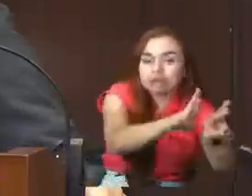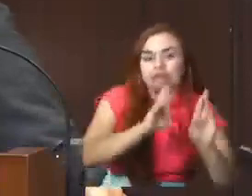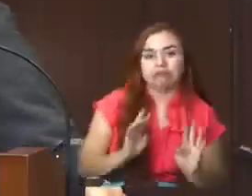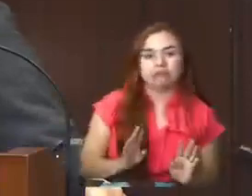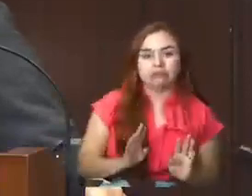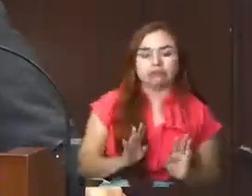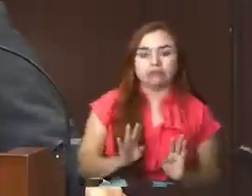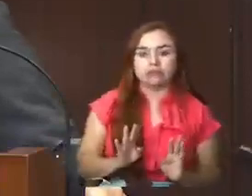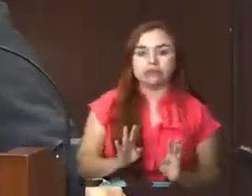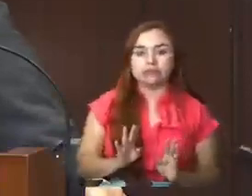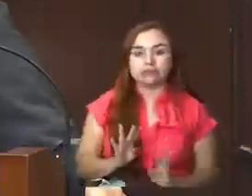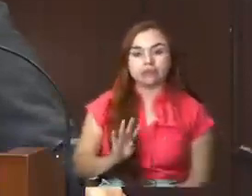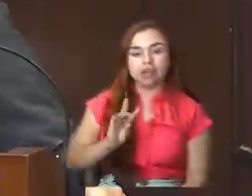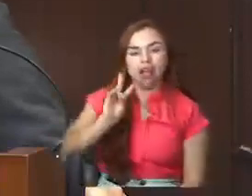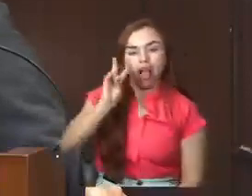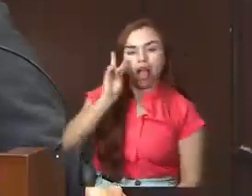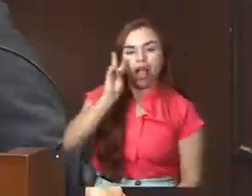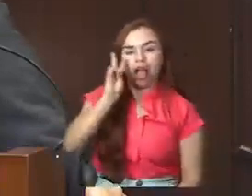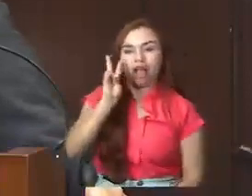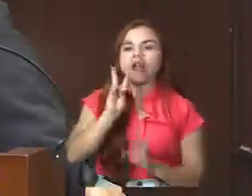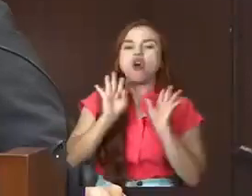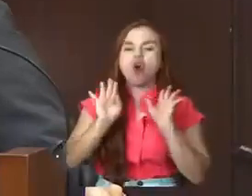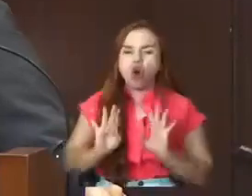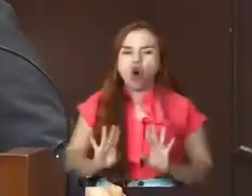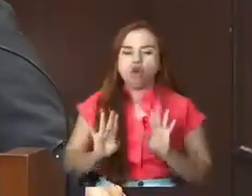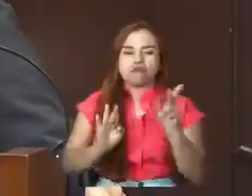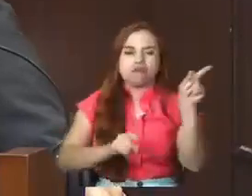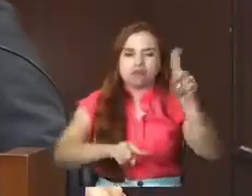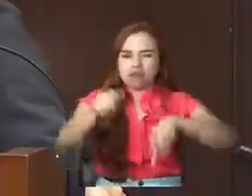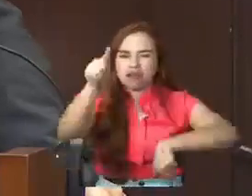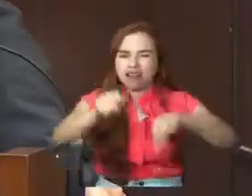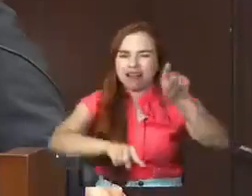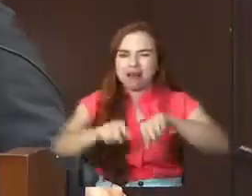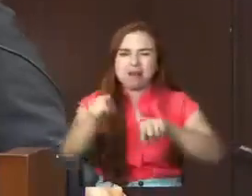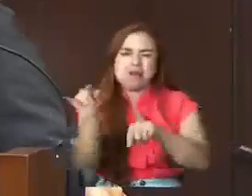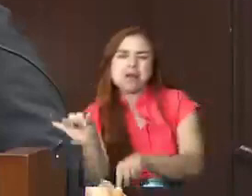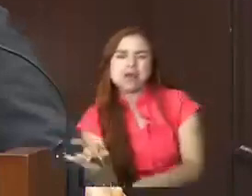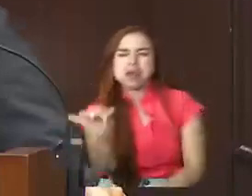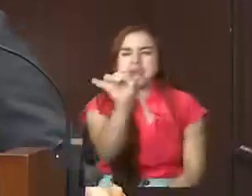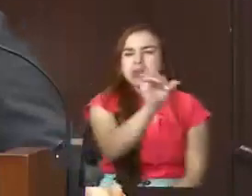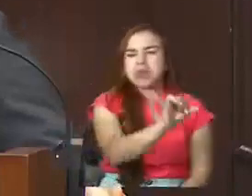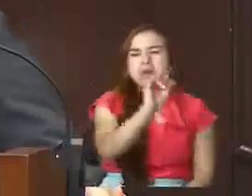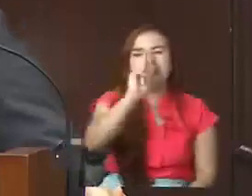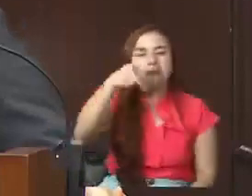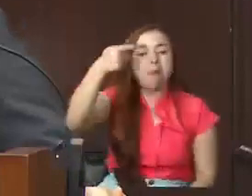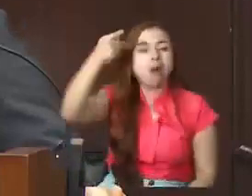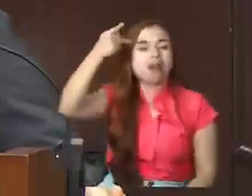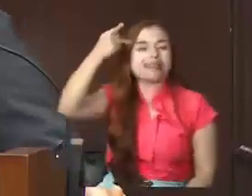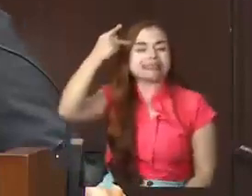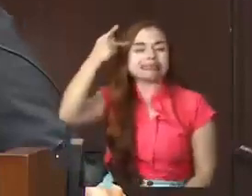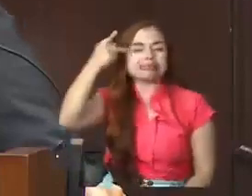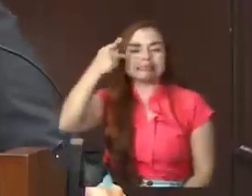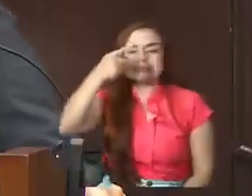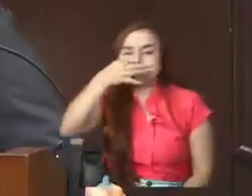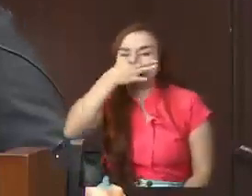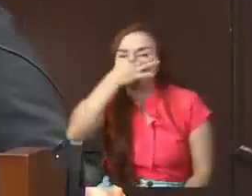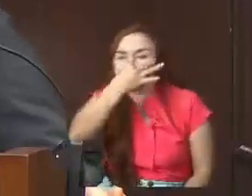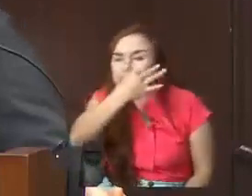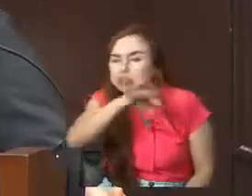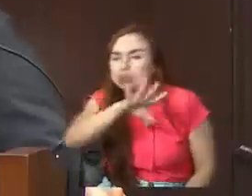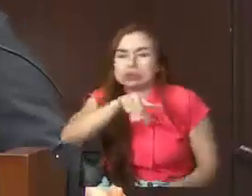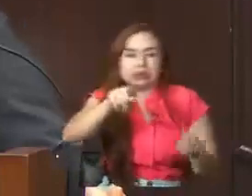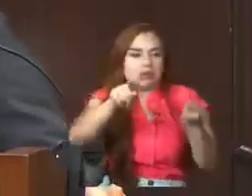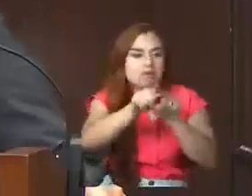sin utilización de las artimañas de esta politiquería. Que nadie